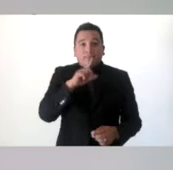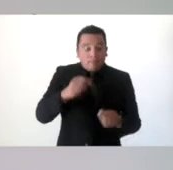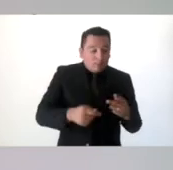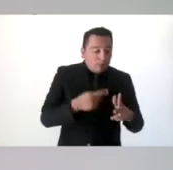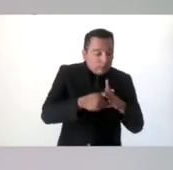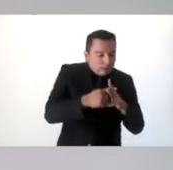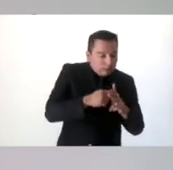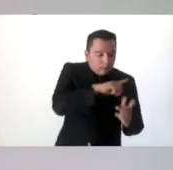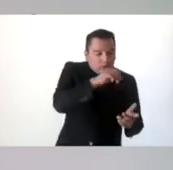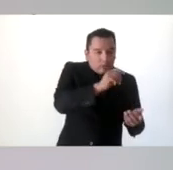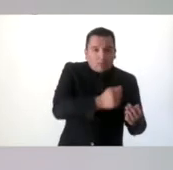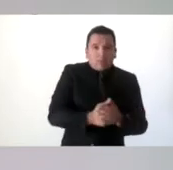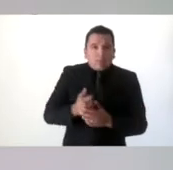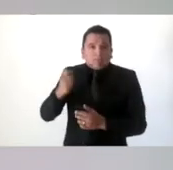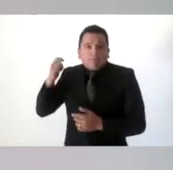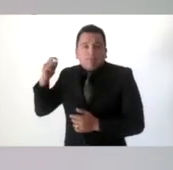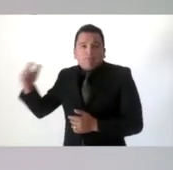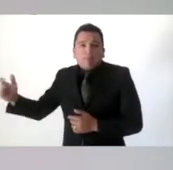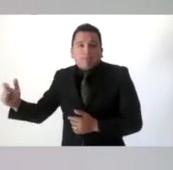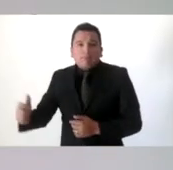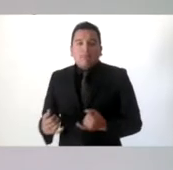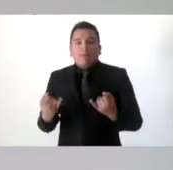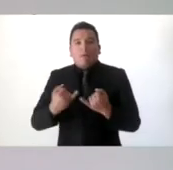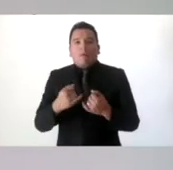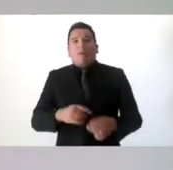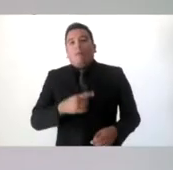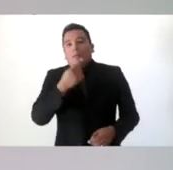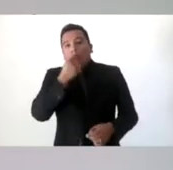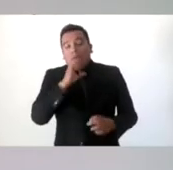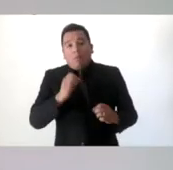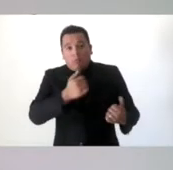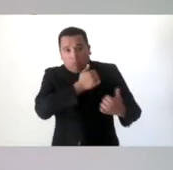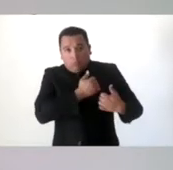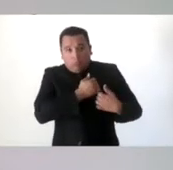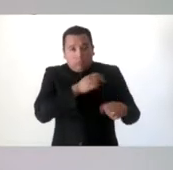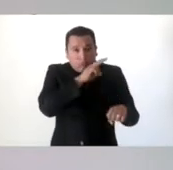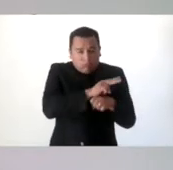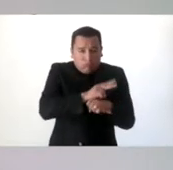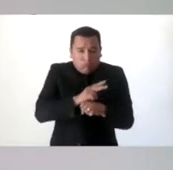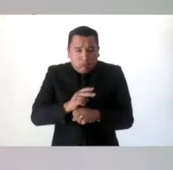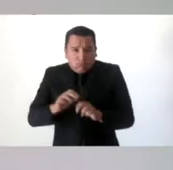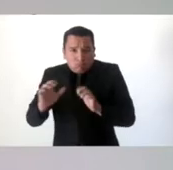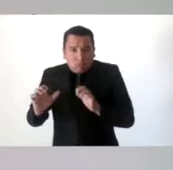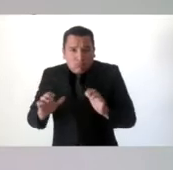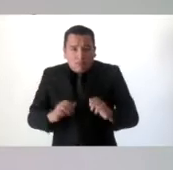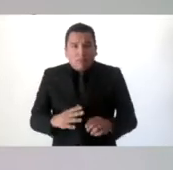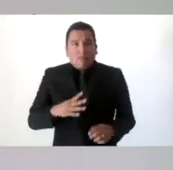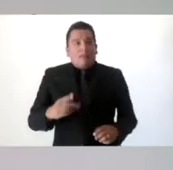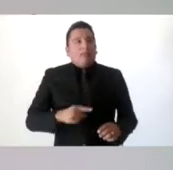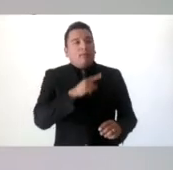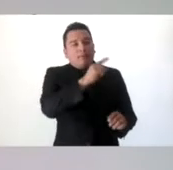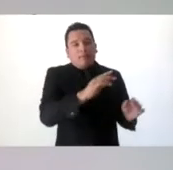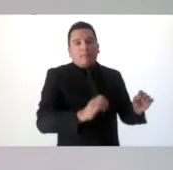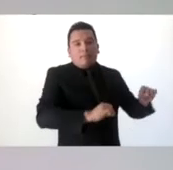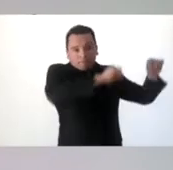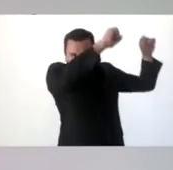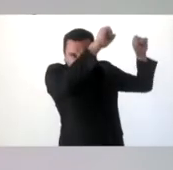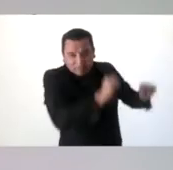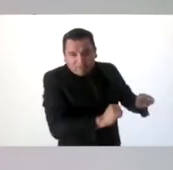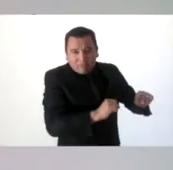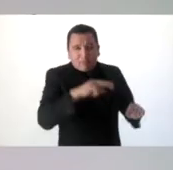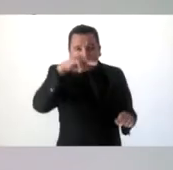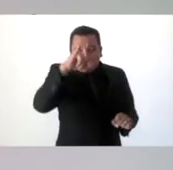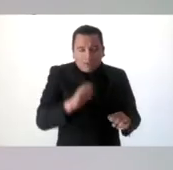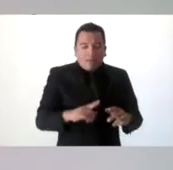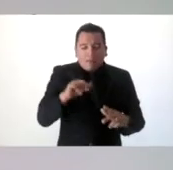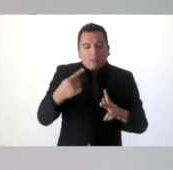México, la custodia que tiene que haber por parte de las fuerzas públicas de los votos que llegan a la Ciudad de México, van a las bodegas del INE y de ahí a